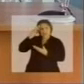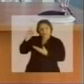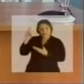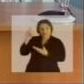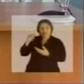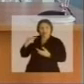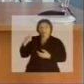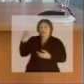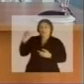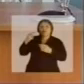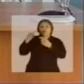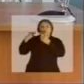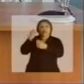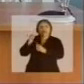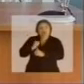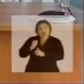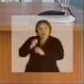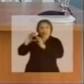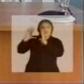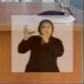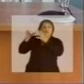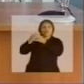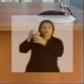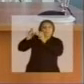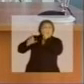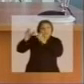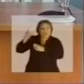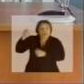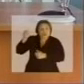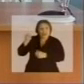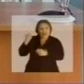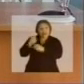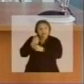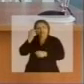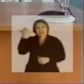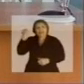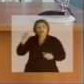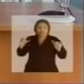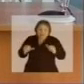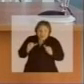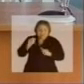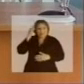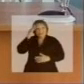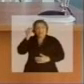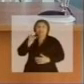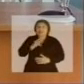A sus Contemporáneos A los que Sabiéndolo O no